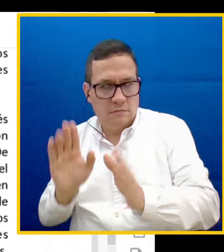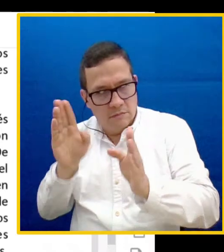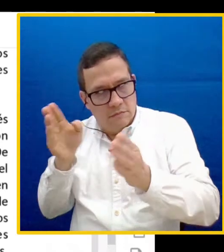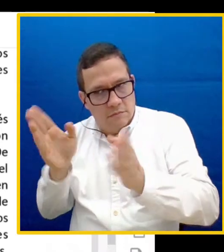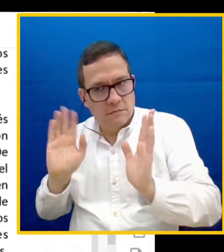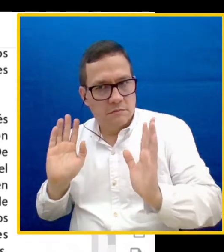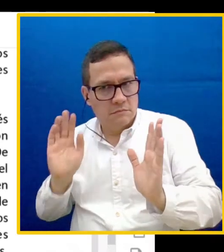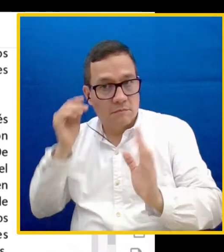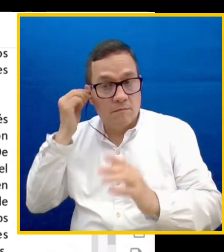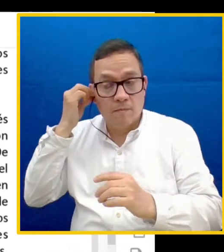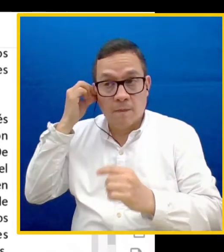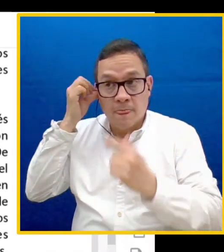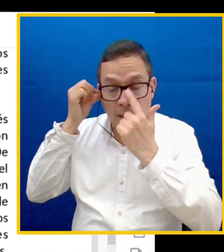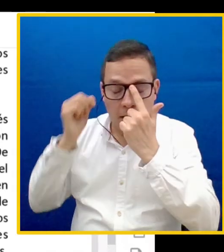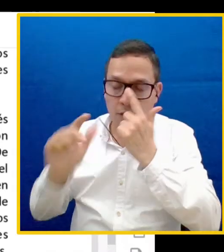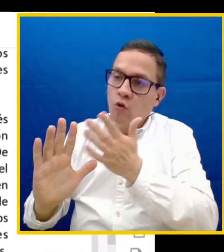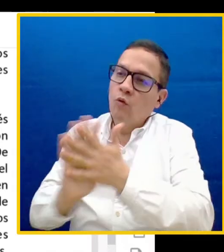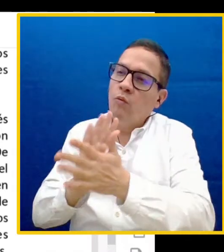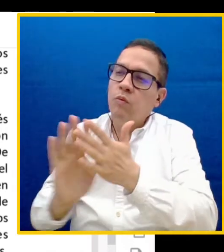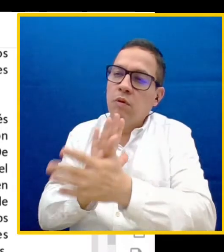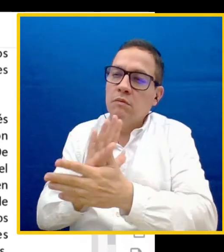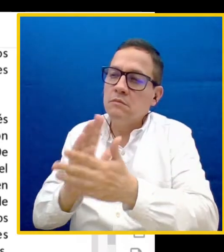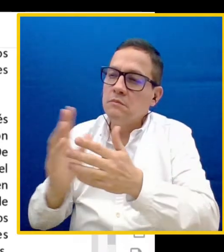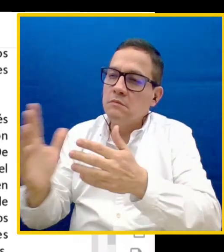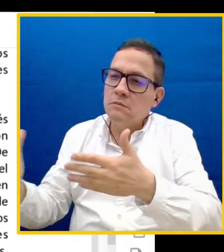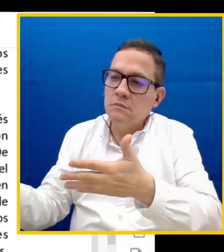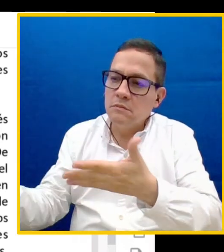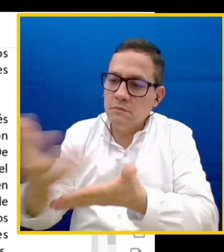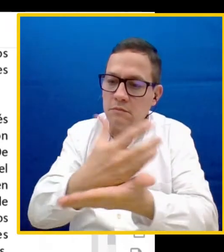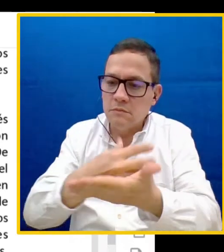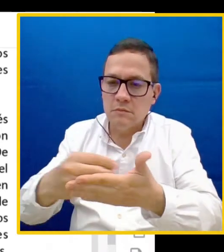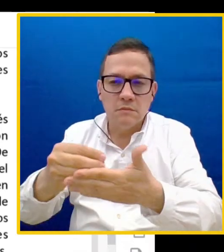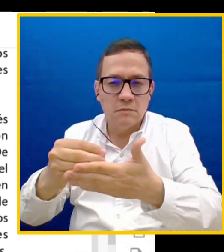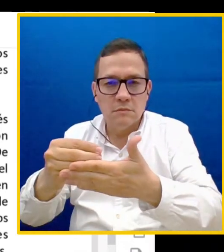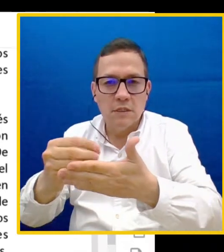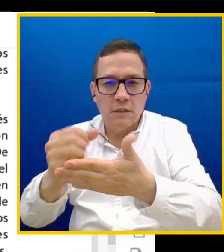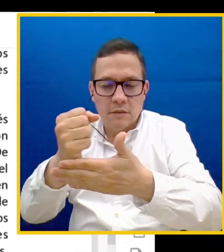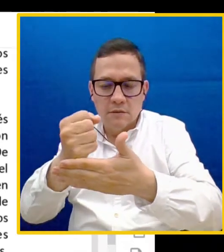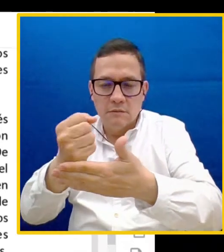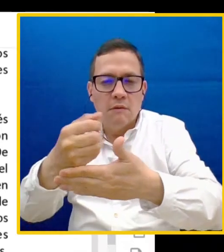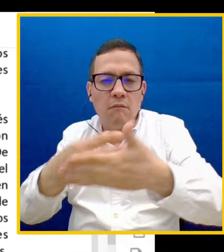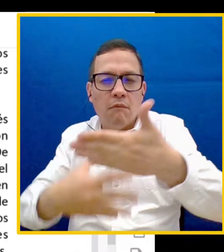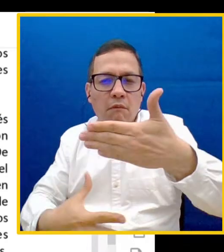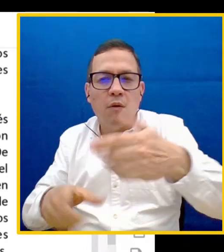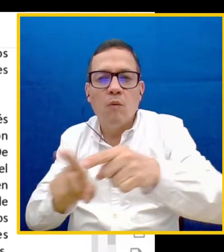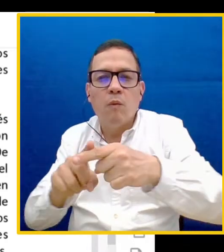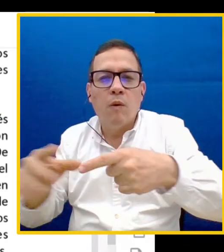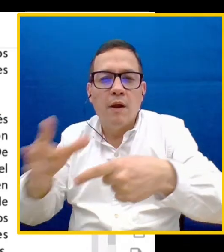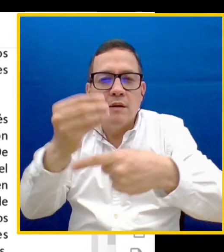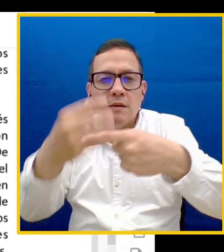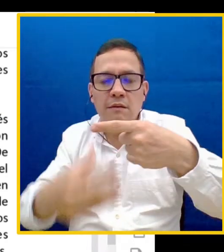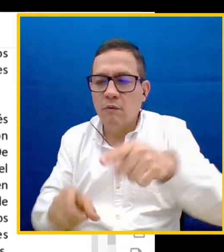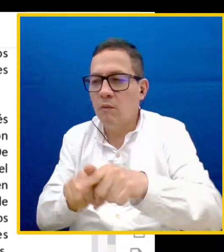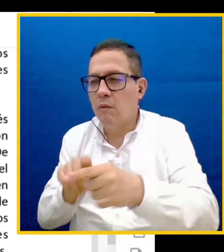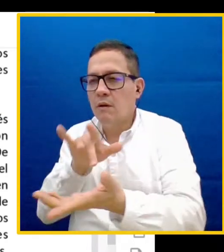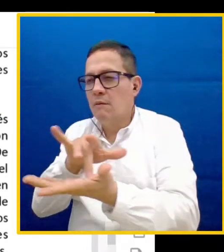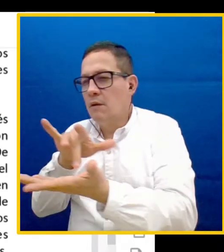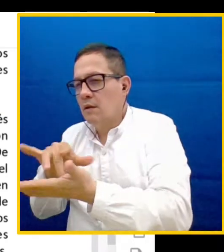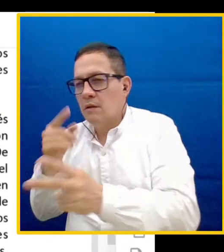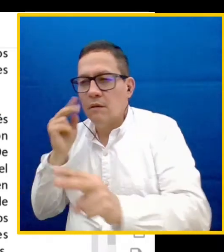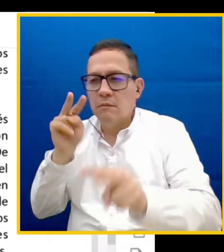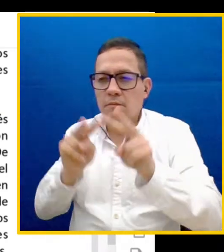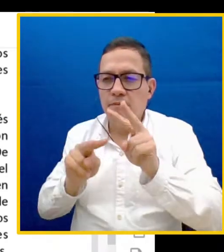La recolección de datos se realiza a través de trabajos de campo, como la observación participante y